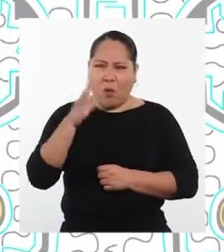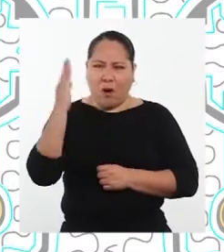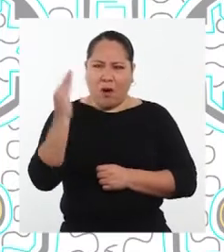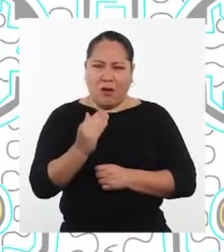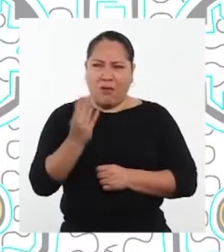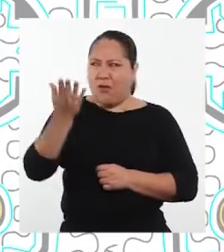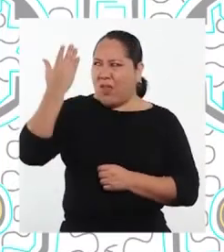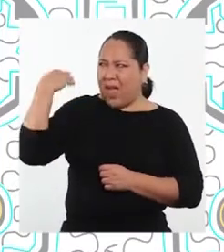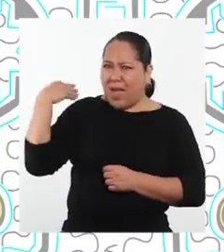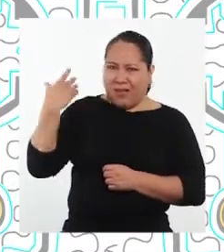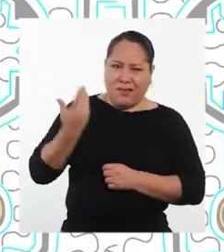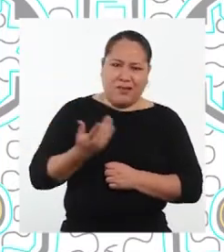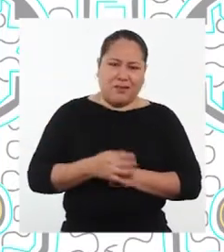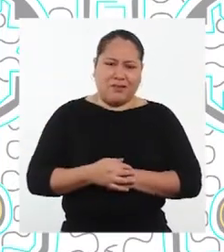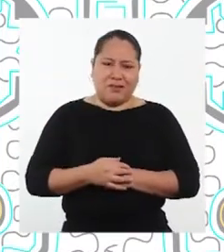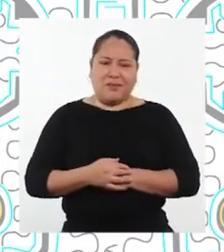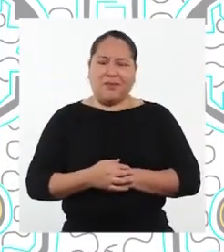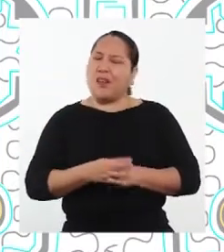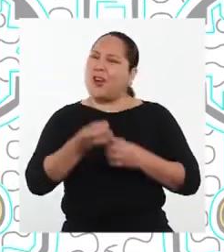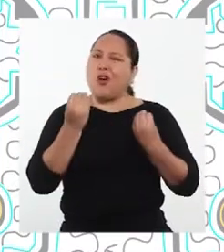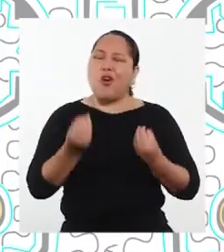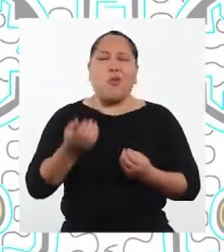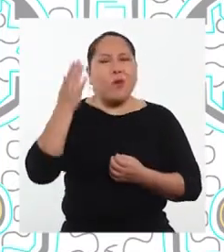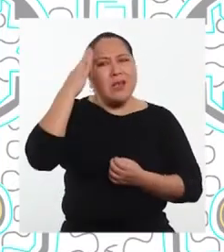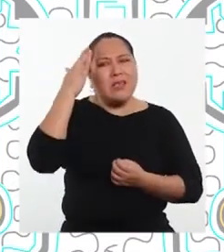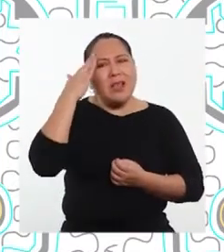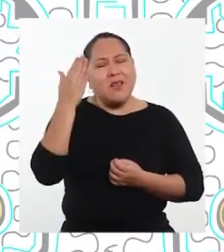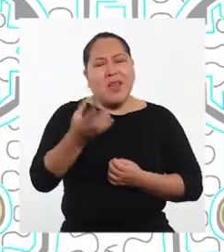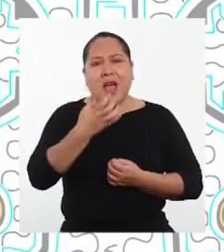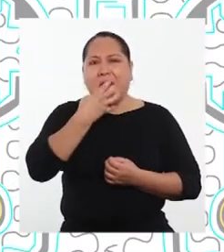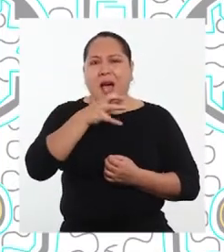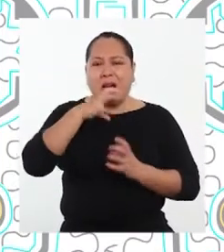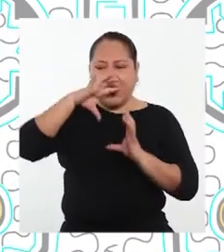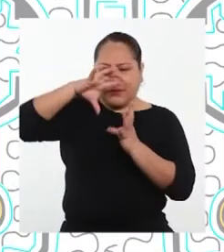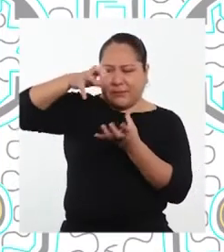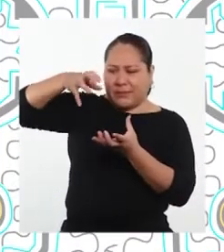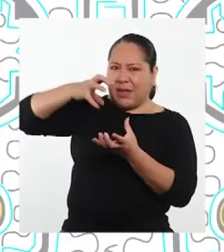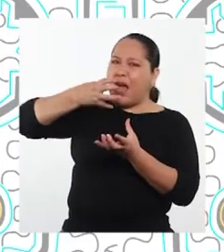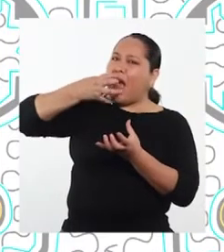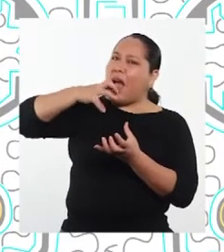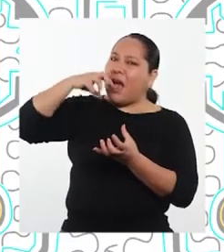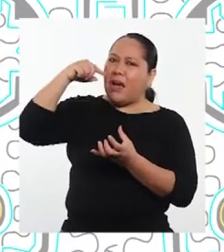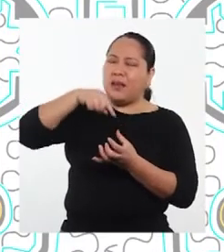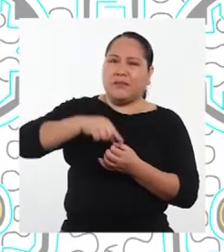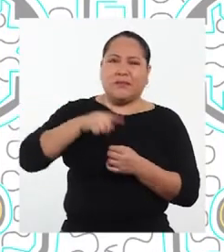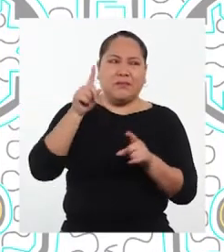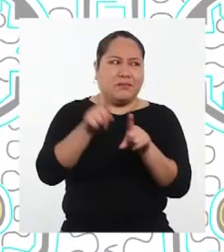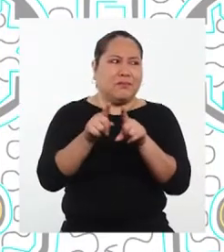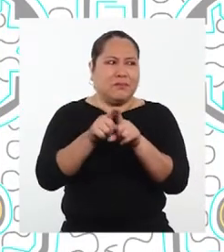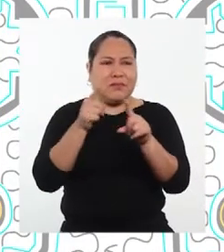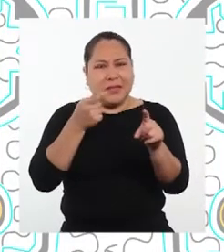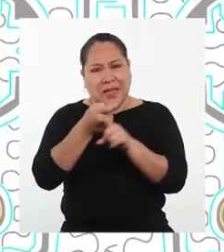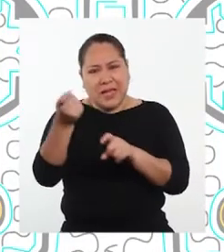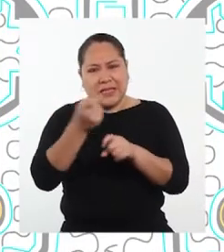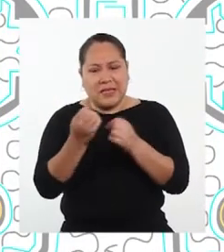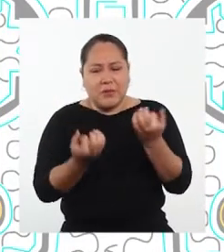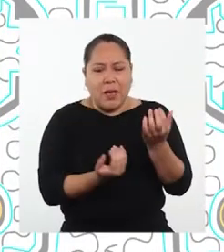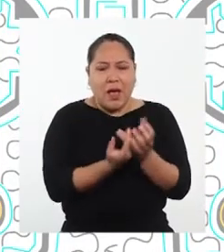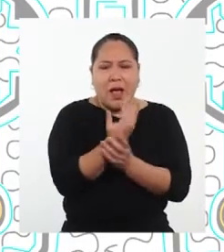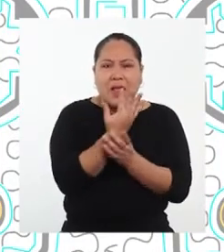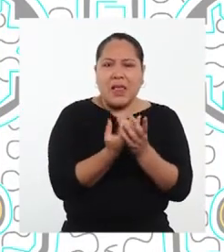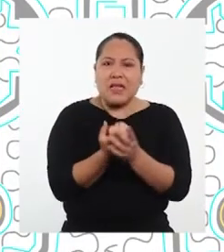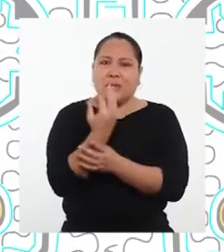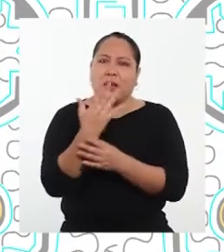que teníamos antes. ¿Y cómo saber si el calentamiento global también está afectando a las